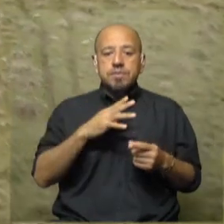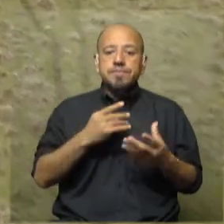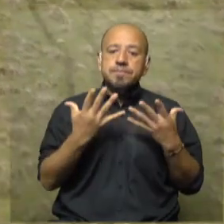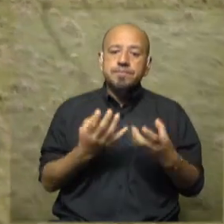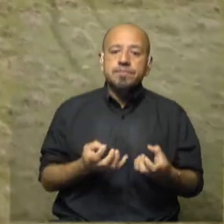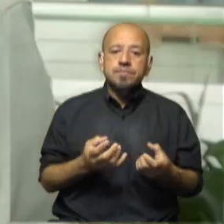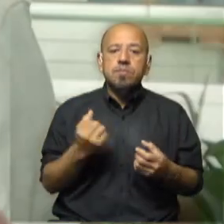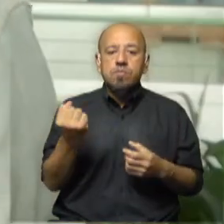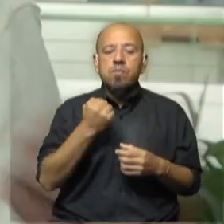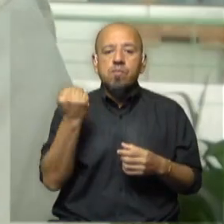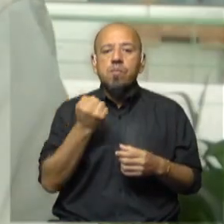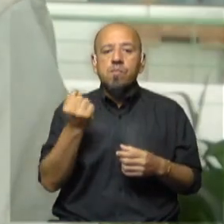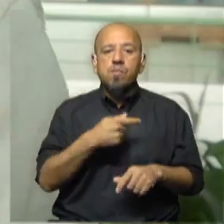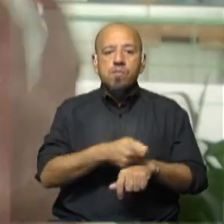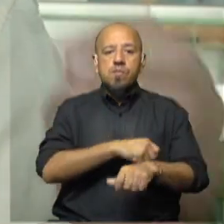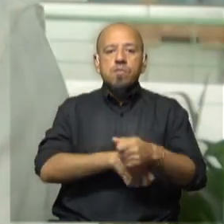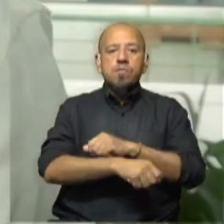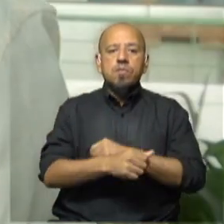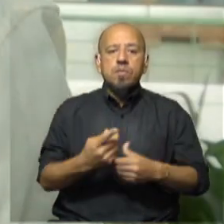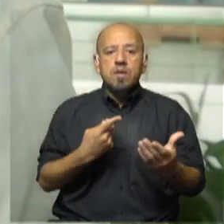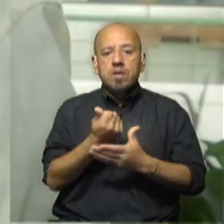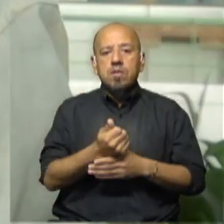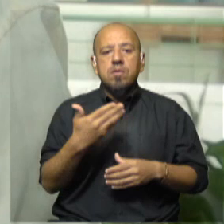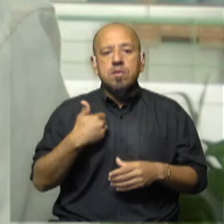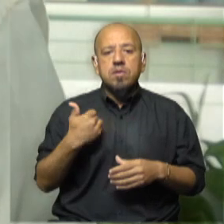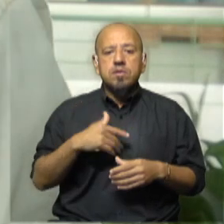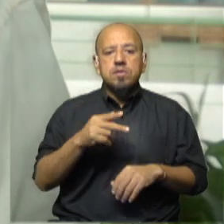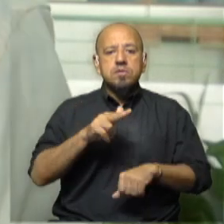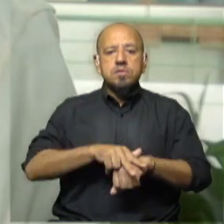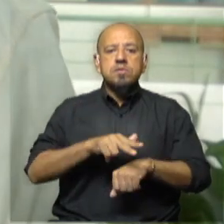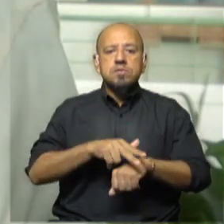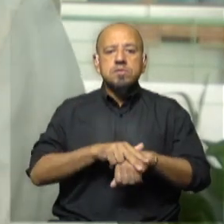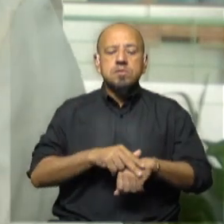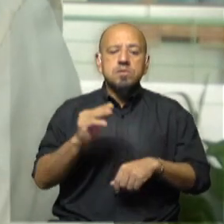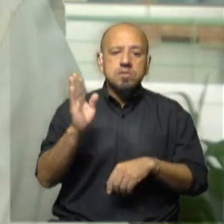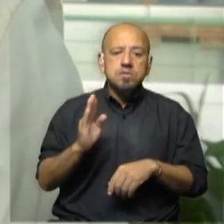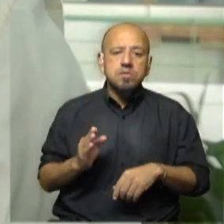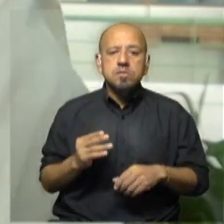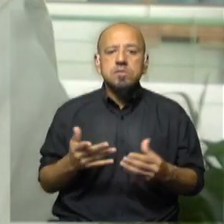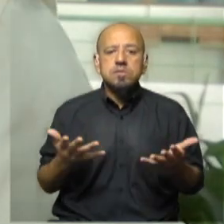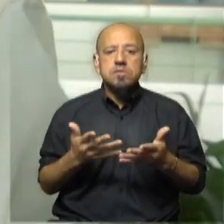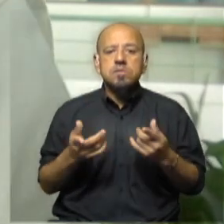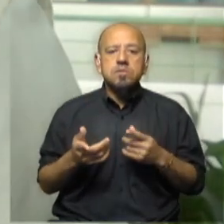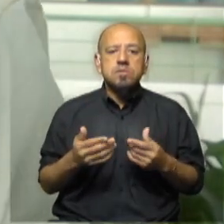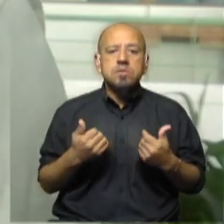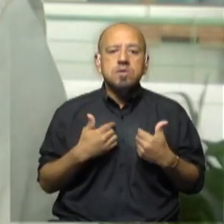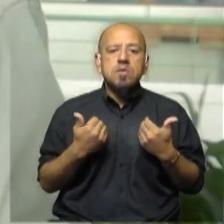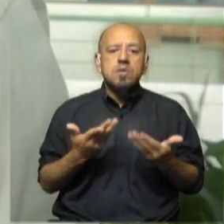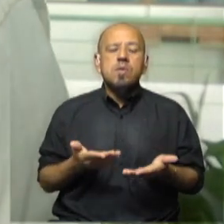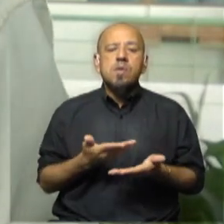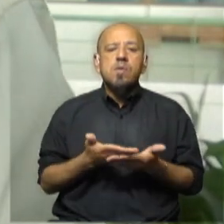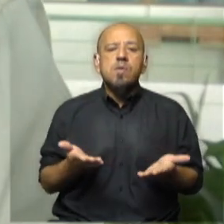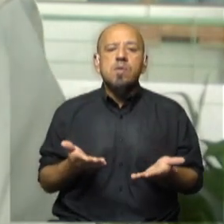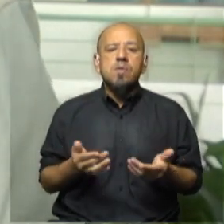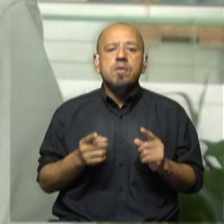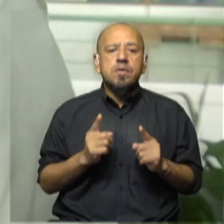se hacen importantes esfuerzos y se compra grano desde la Argentina, desde el Paraguay o desde el Brasil, y en este caso la oferta en la región